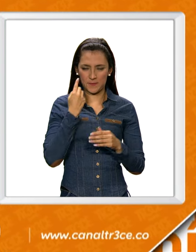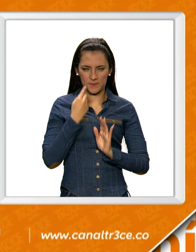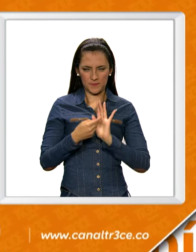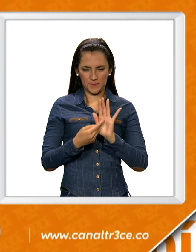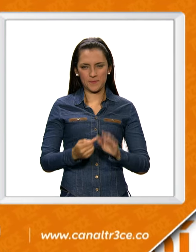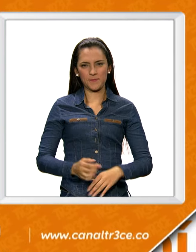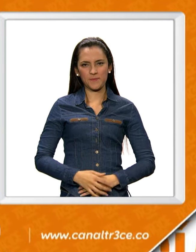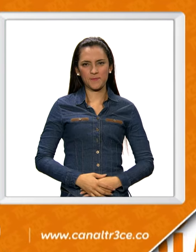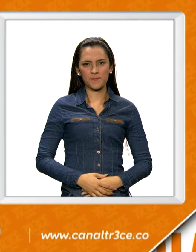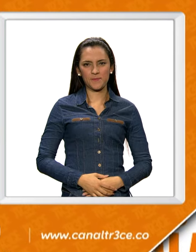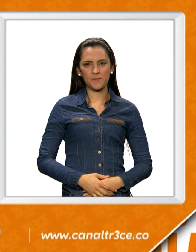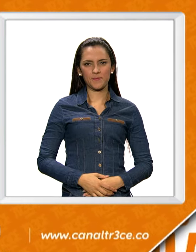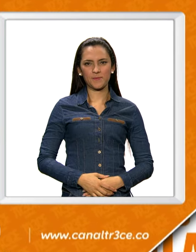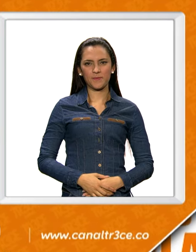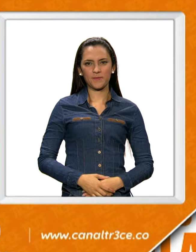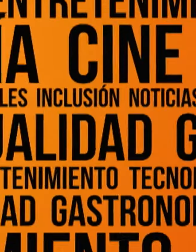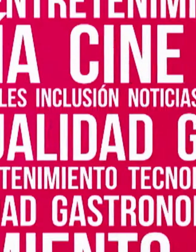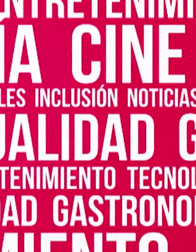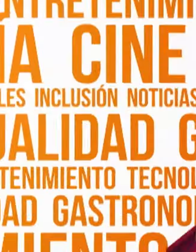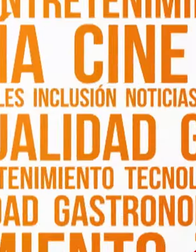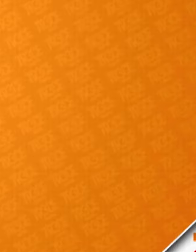serie?